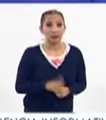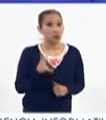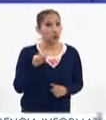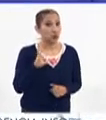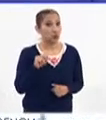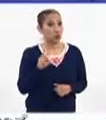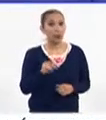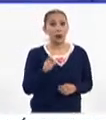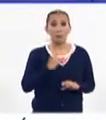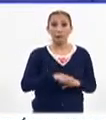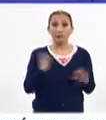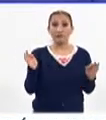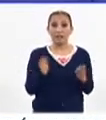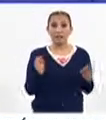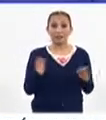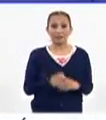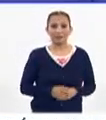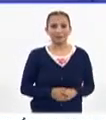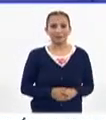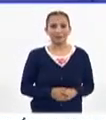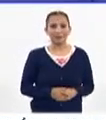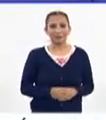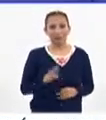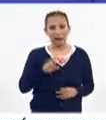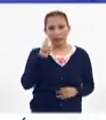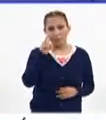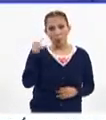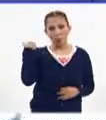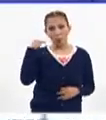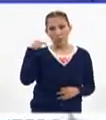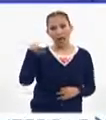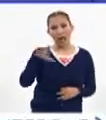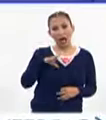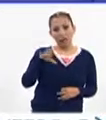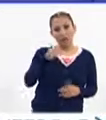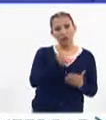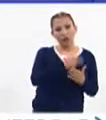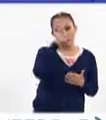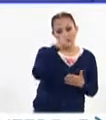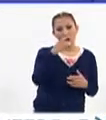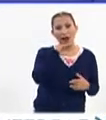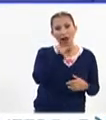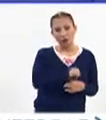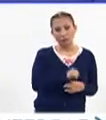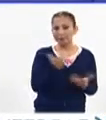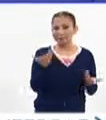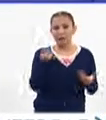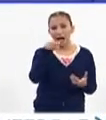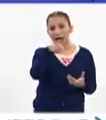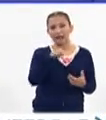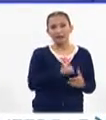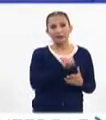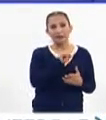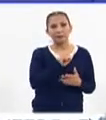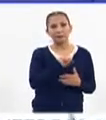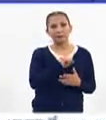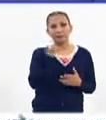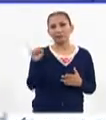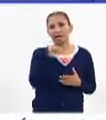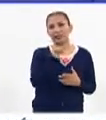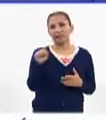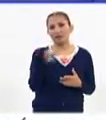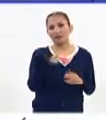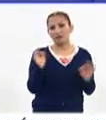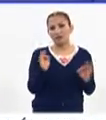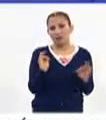No tanto, más frío. Bueno, porque ya vimos que en Guadalajara sí, en la Ciudad de México también. En fin, allá en Saltillo, pues un poco